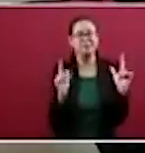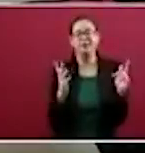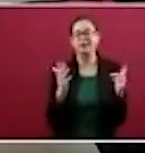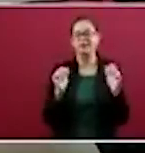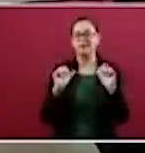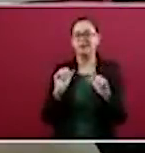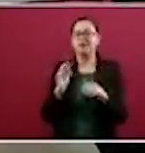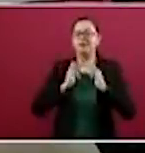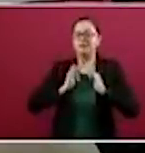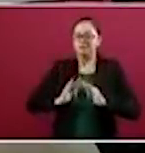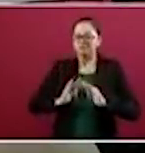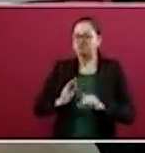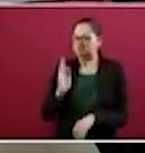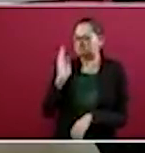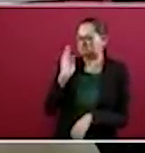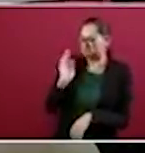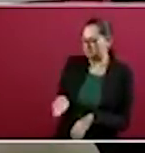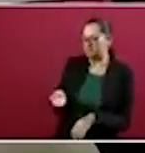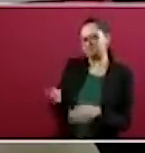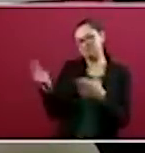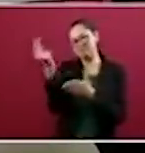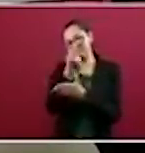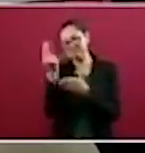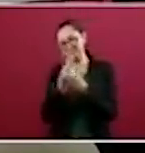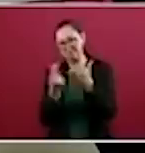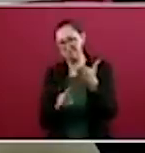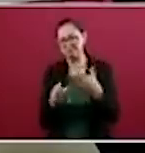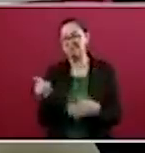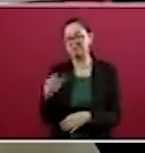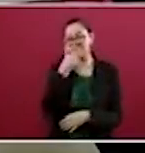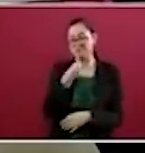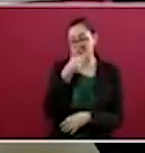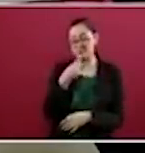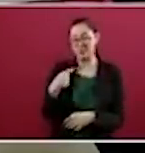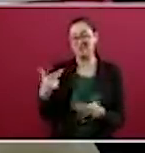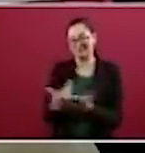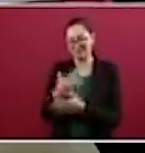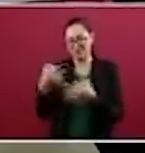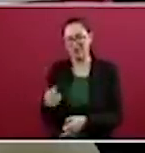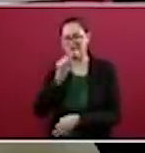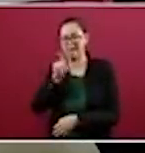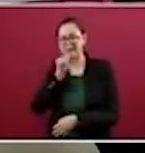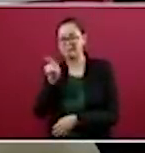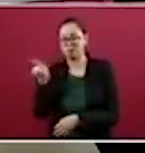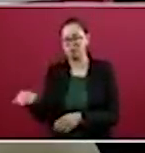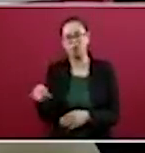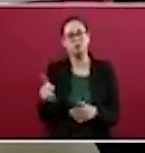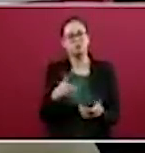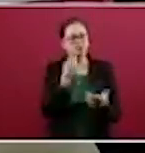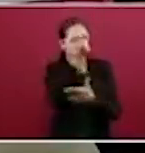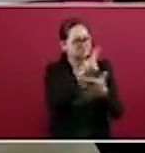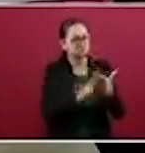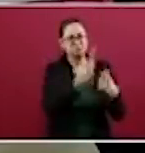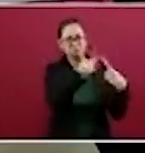pintor. Victoria Dorenlas fue modelo de varias obras del jalisciense González Camarena, pero sin duda la más